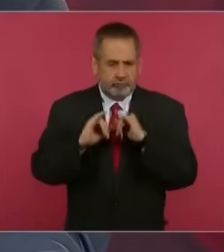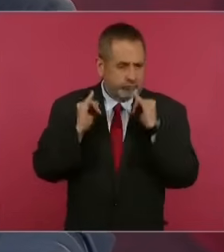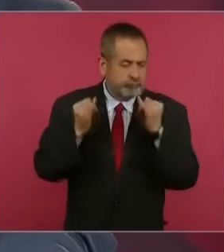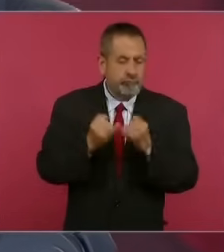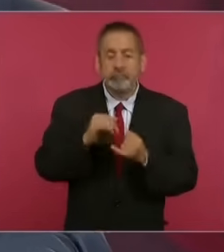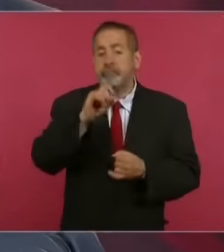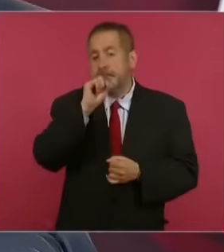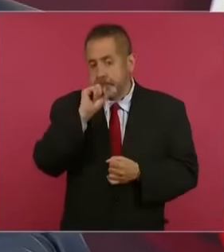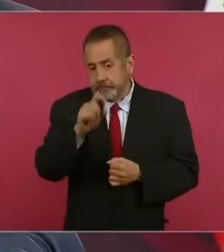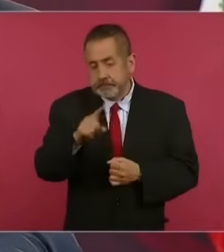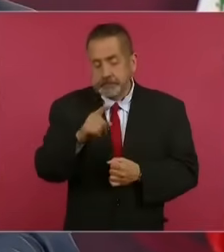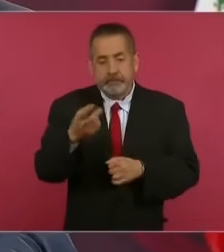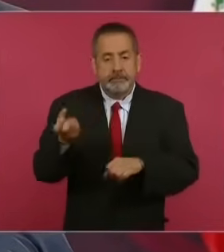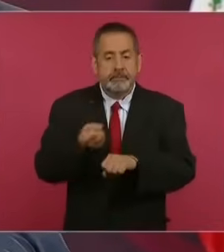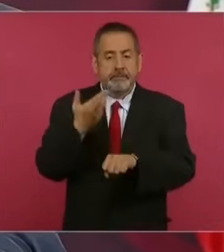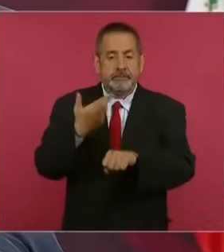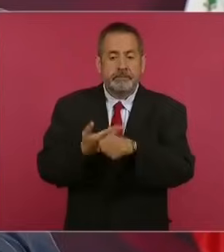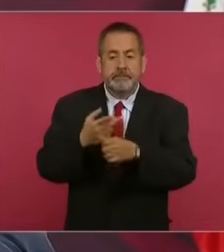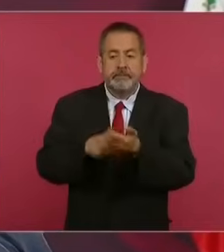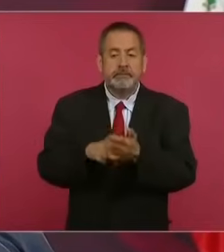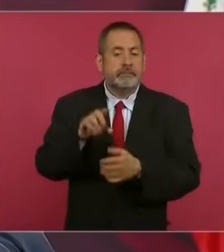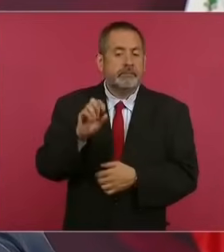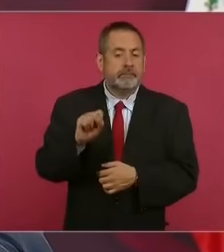participó la secretaria de Economía.